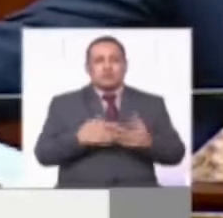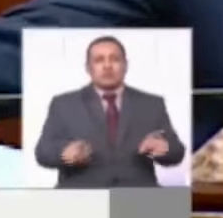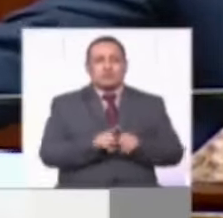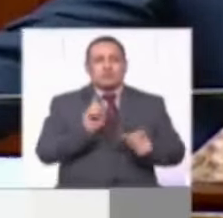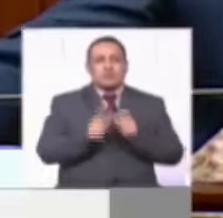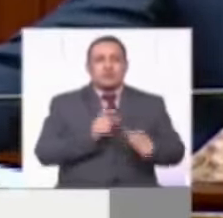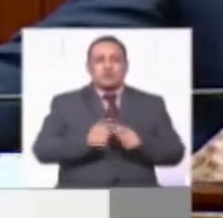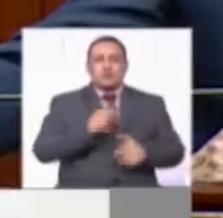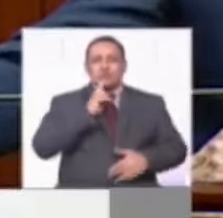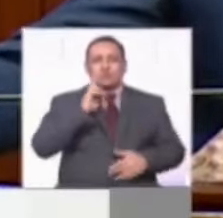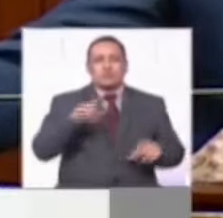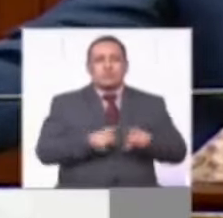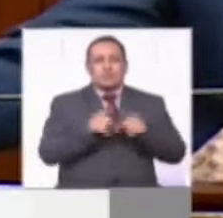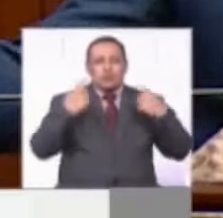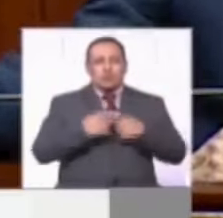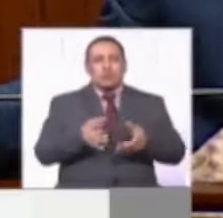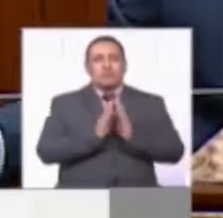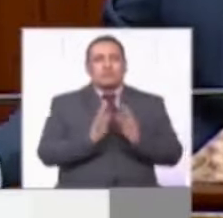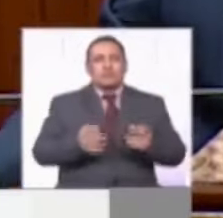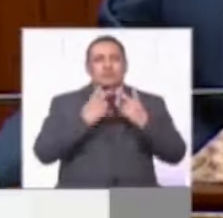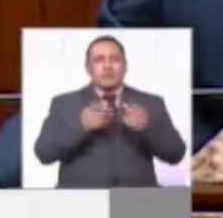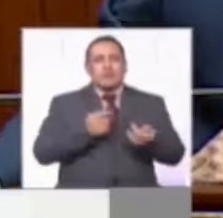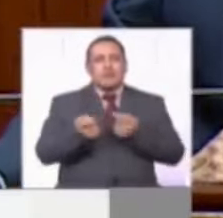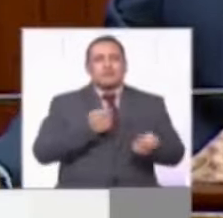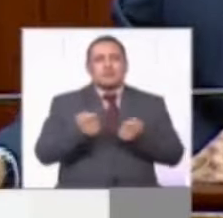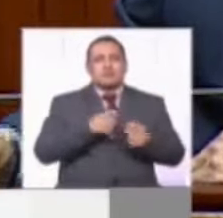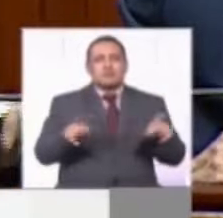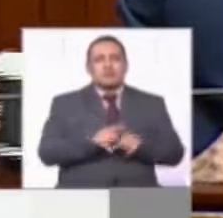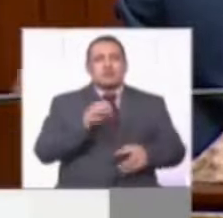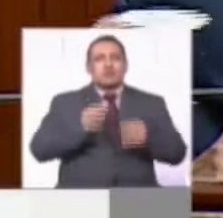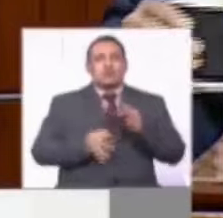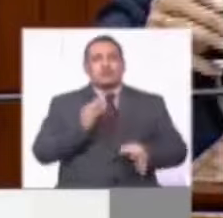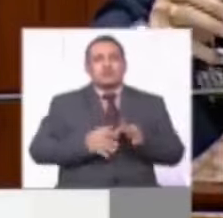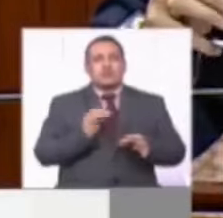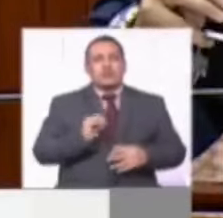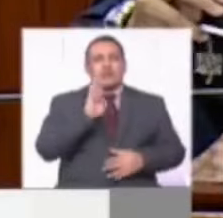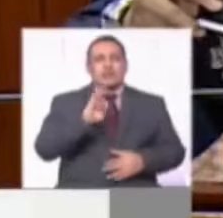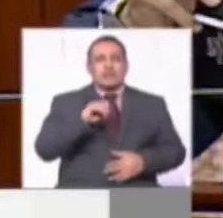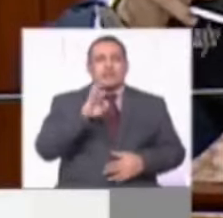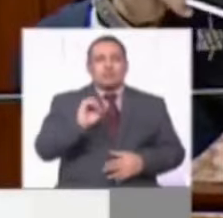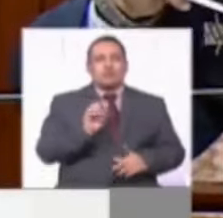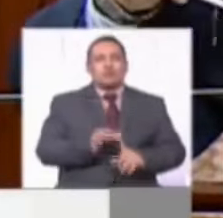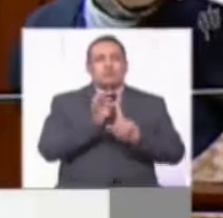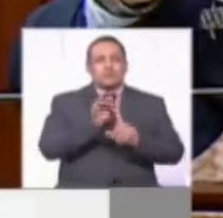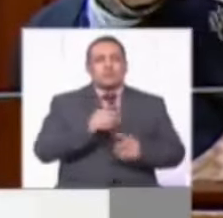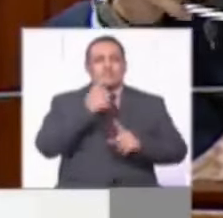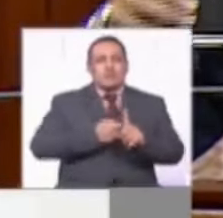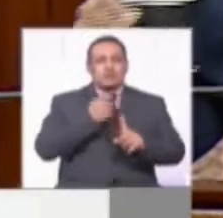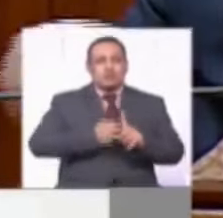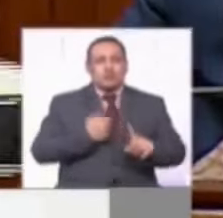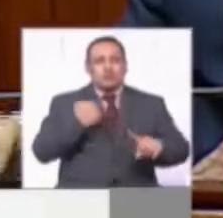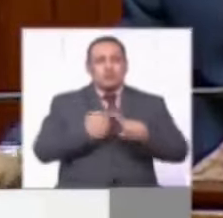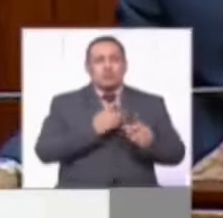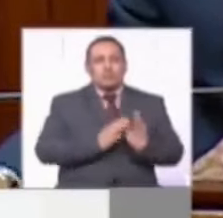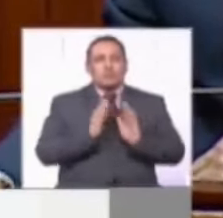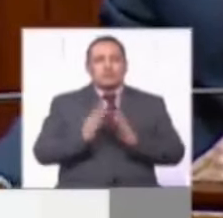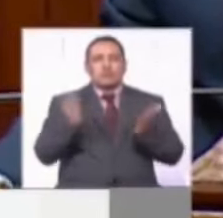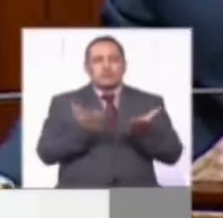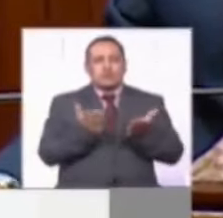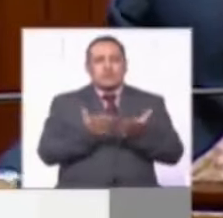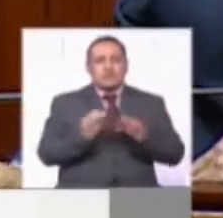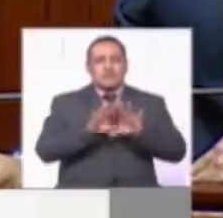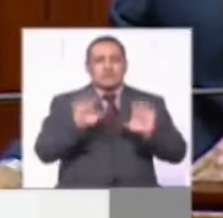personal docente que reclamen o estén reclamando administrativo o judicialmente la bonificación especial mensual por preparación de clases